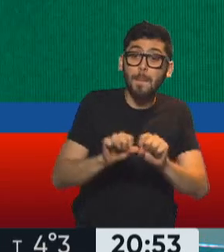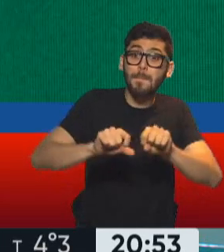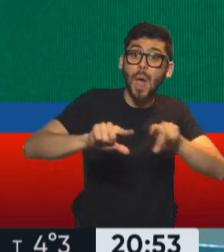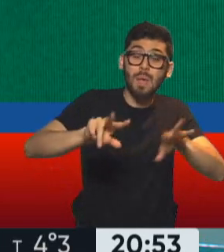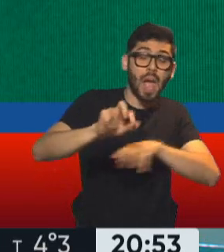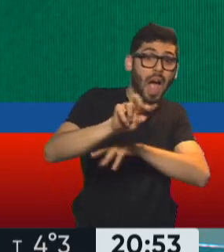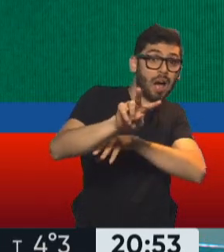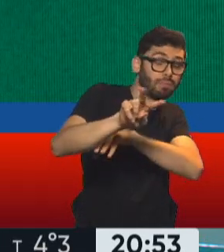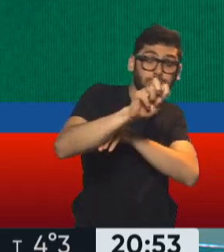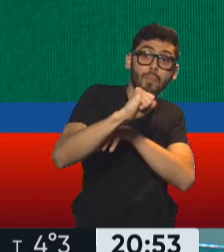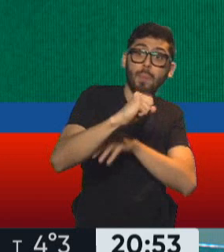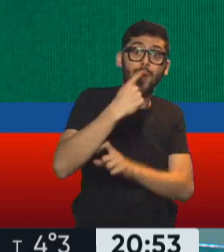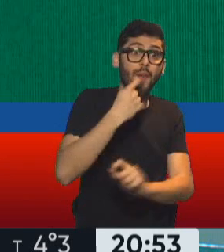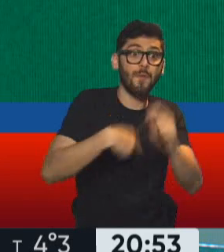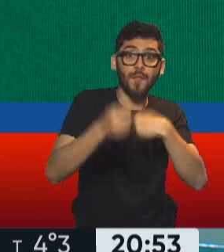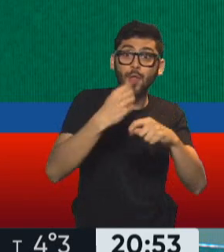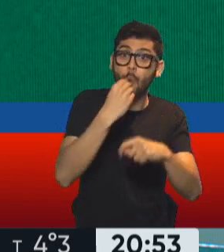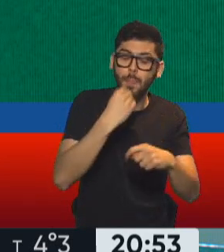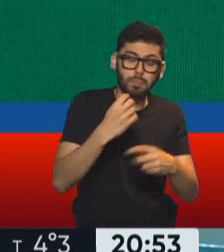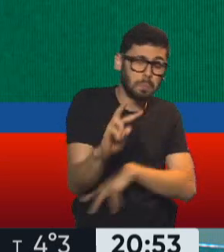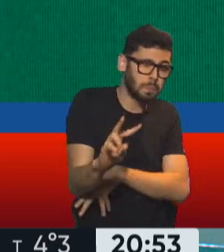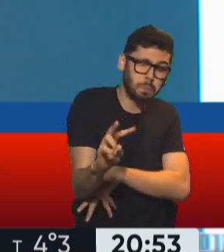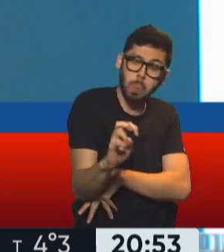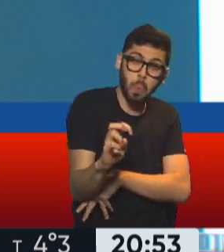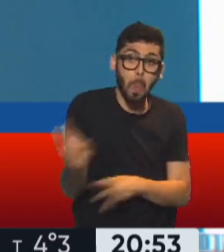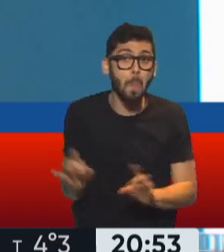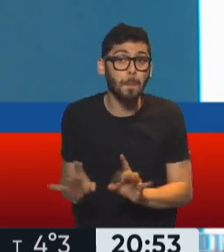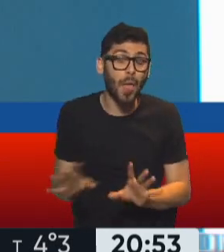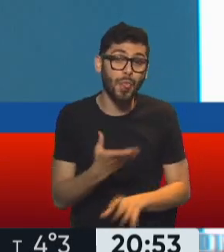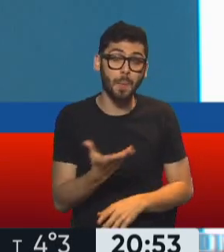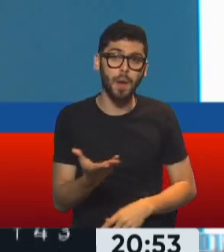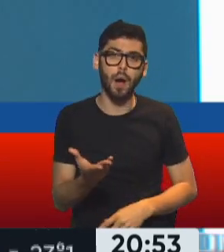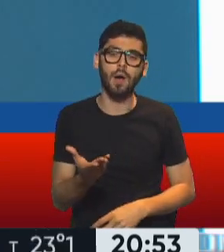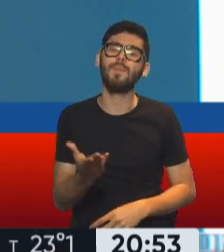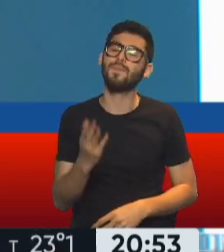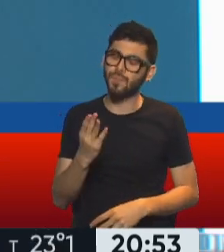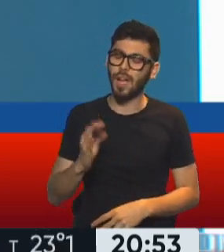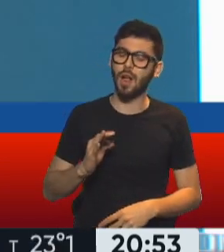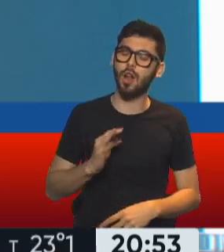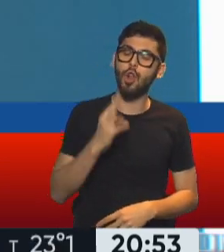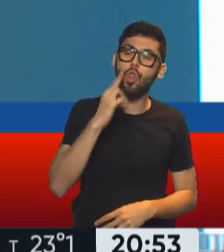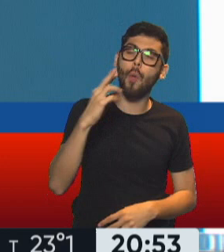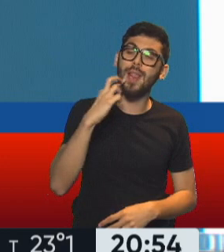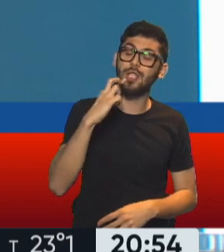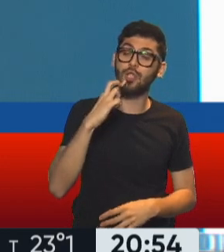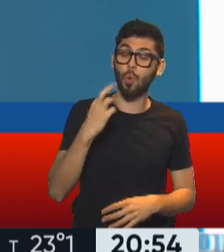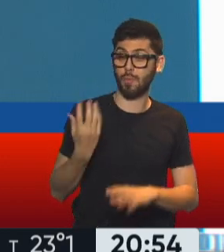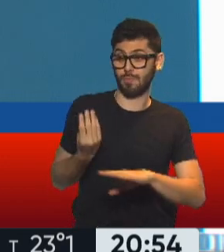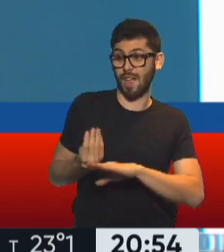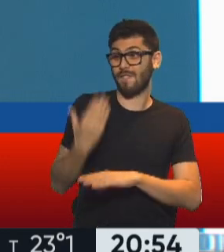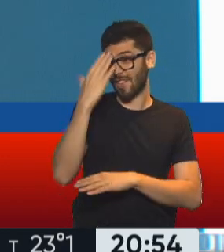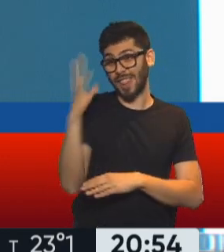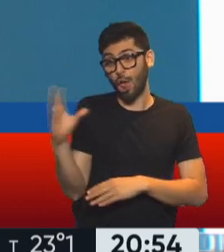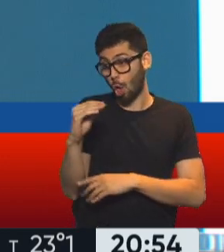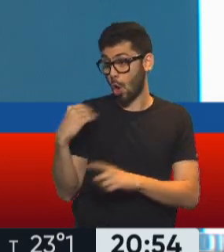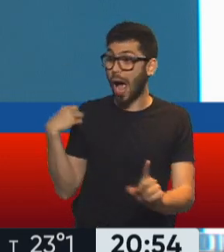formadores de precios y quienes nos venden los alimentos. Y bueno, si uno mira desde el diciembre del 2019 que asumió el Frente de Todos el gobierno hasta